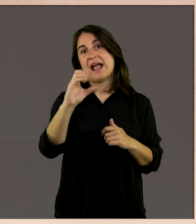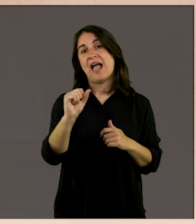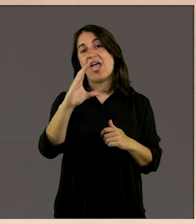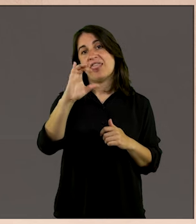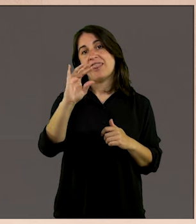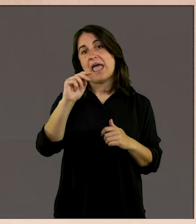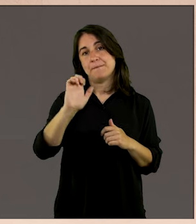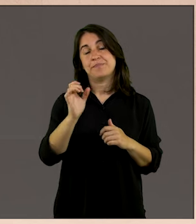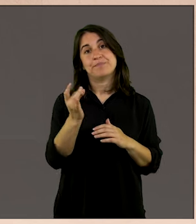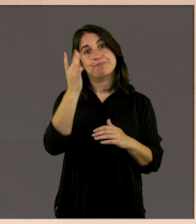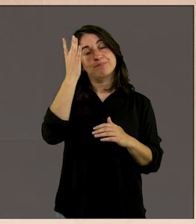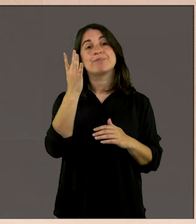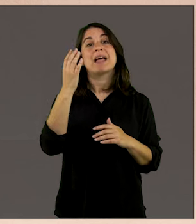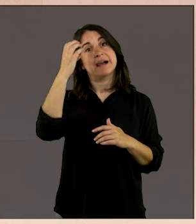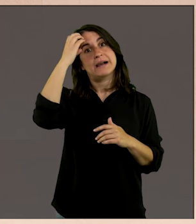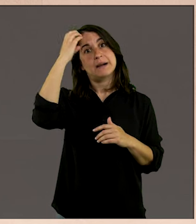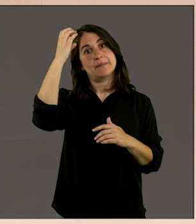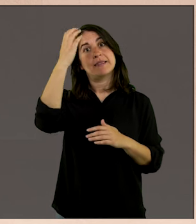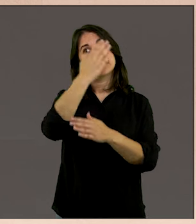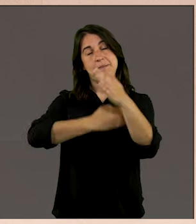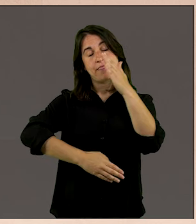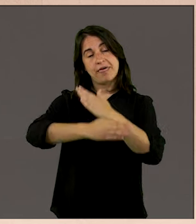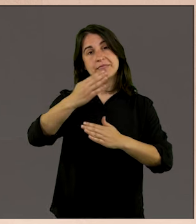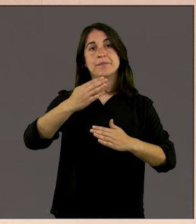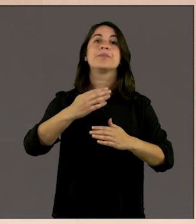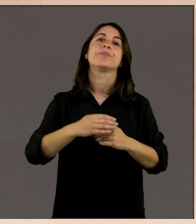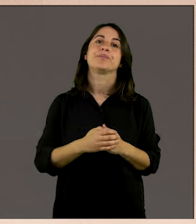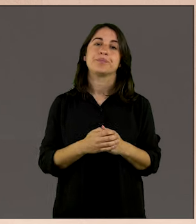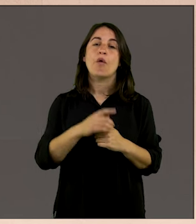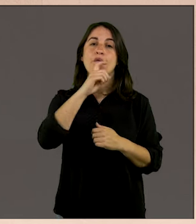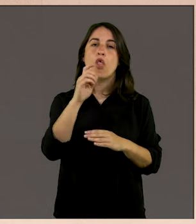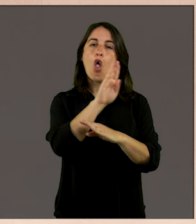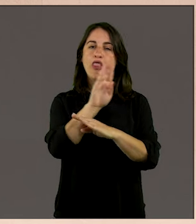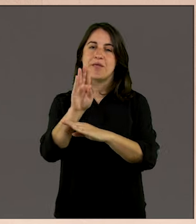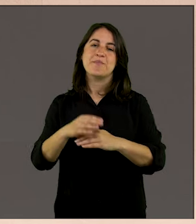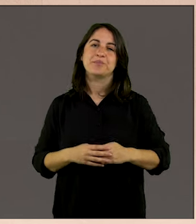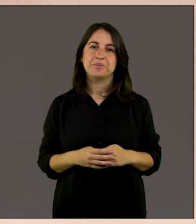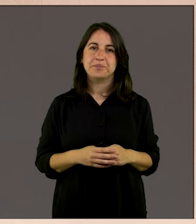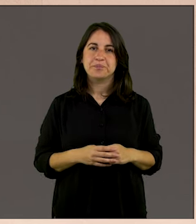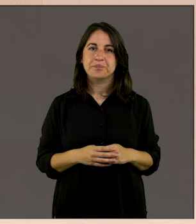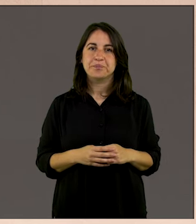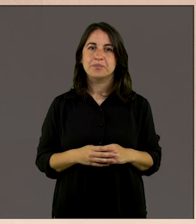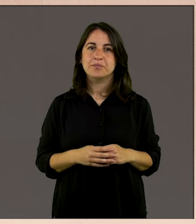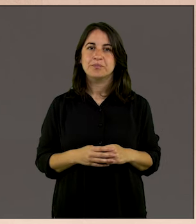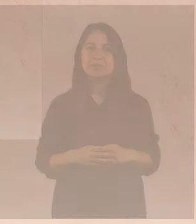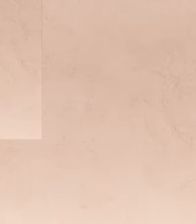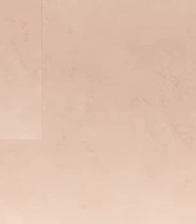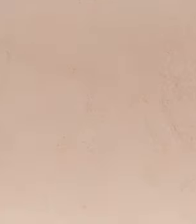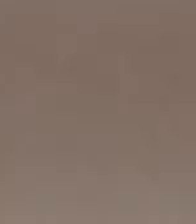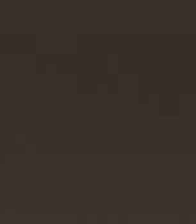del CEDAEM. Iniciativa del Real Patronato sobre Discapacidad y Fundación 11.